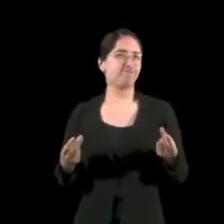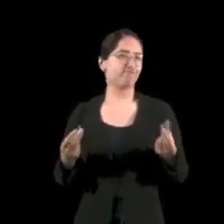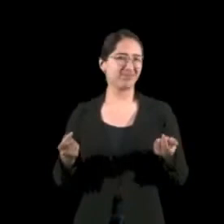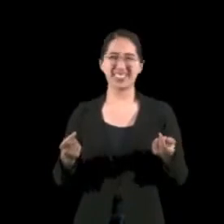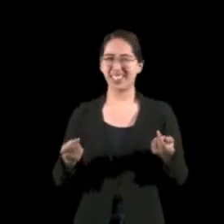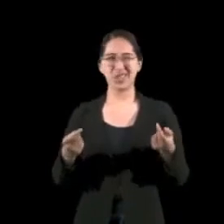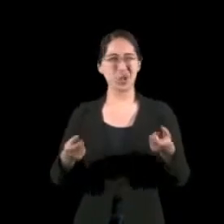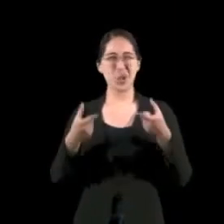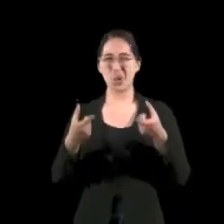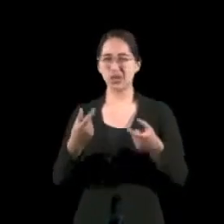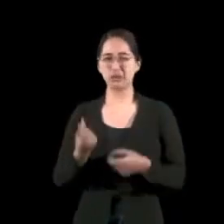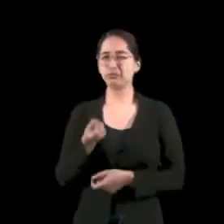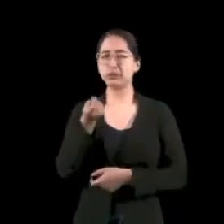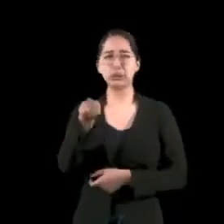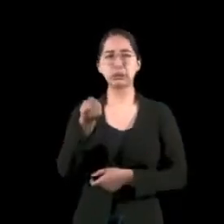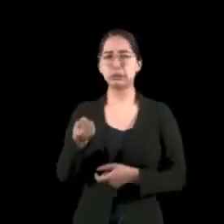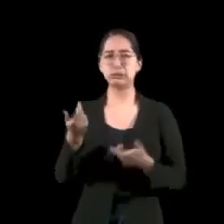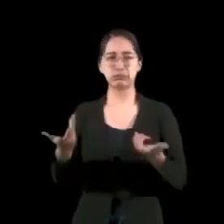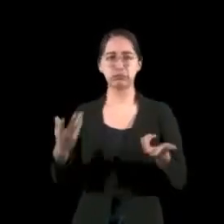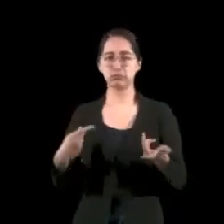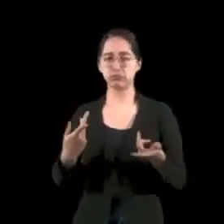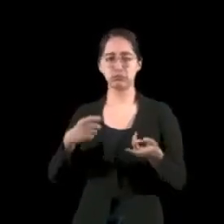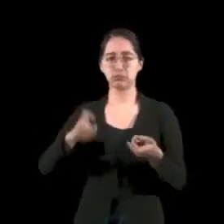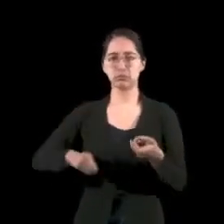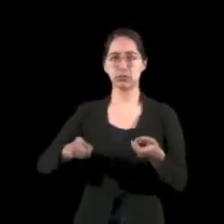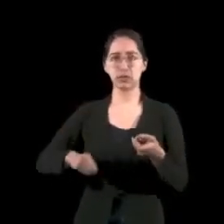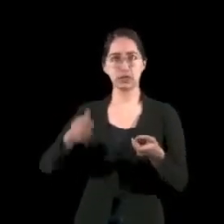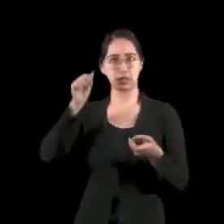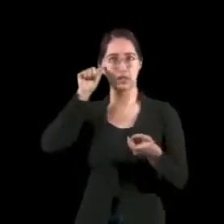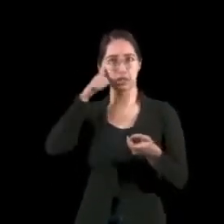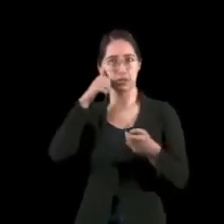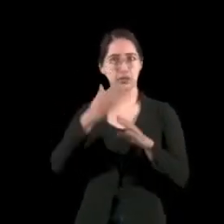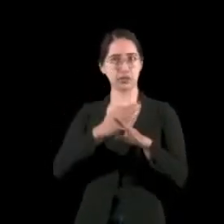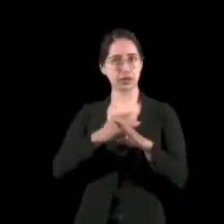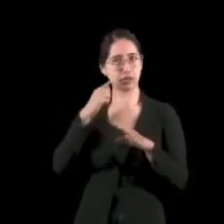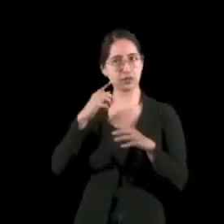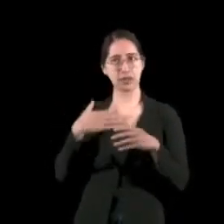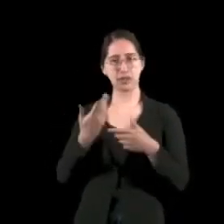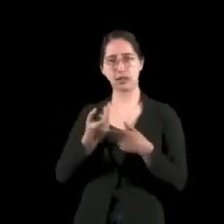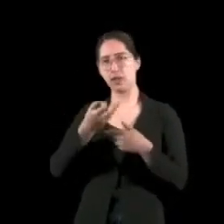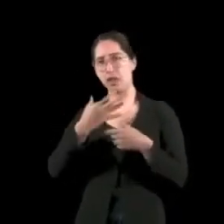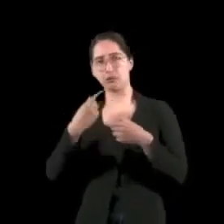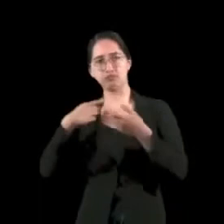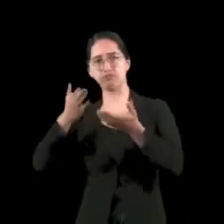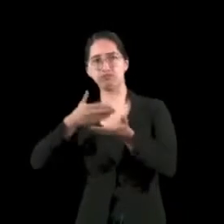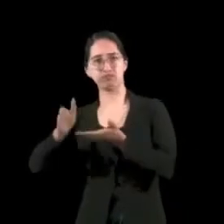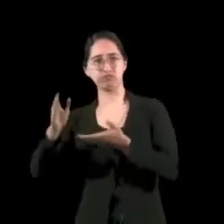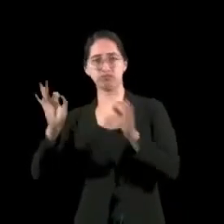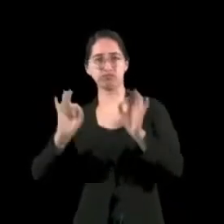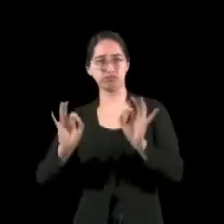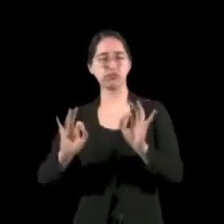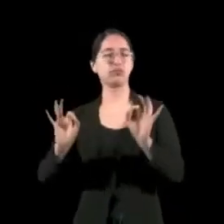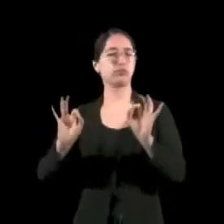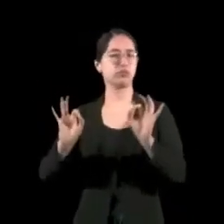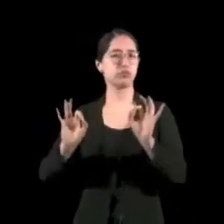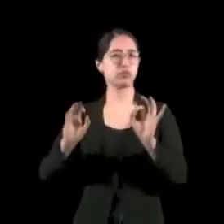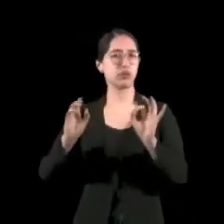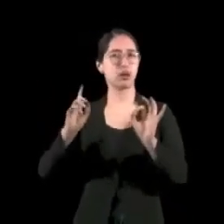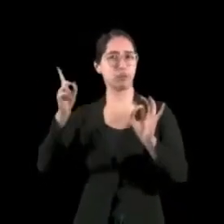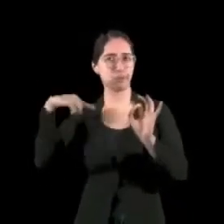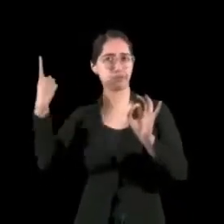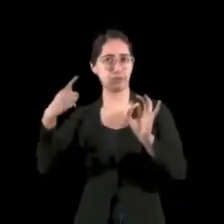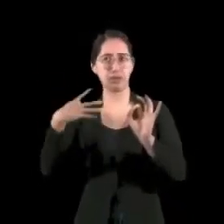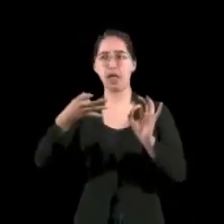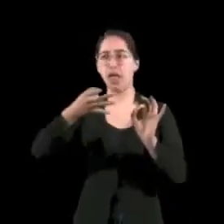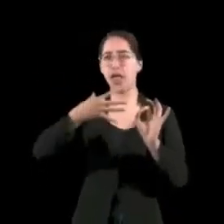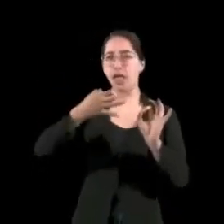ínfimas. Recuerdo que nosotros, medicina casi nunca se compraba. Por lo general teníamos la medicina